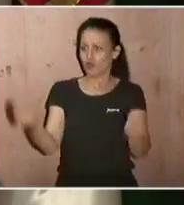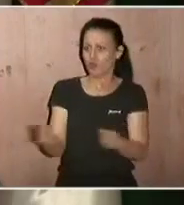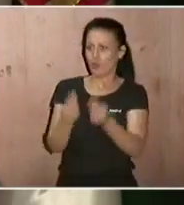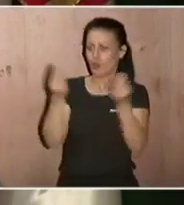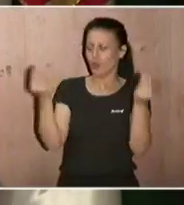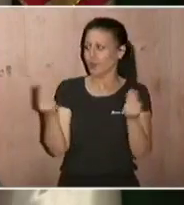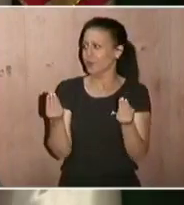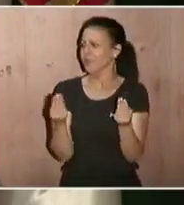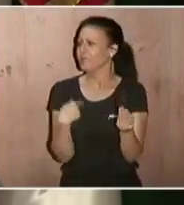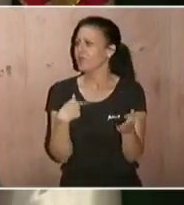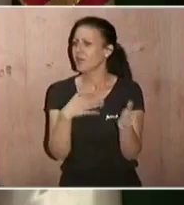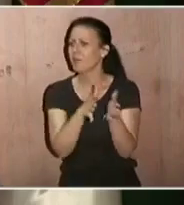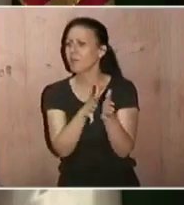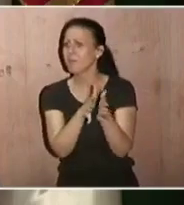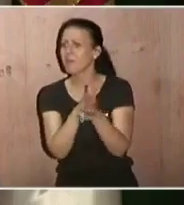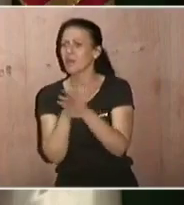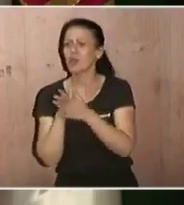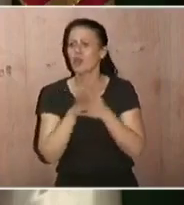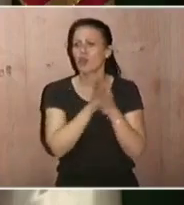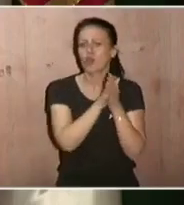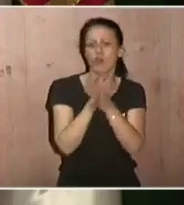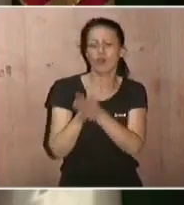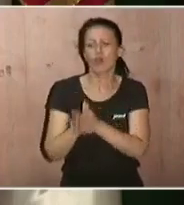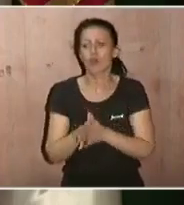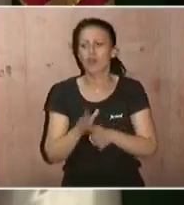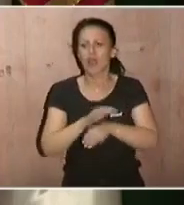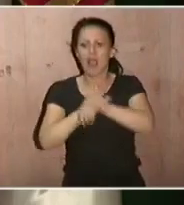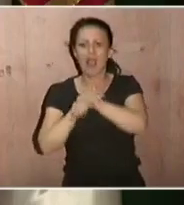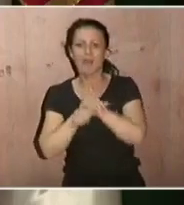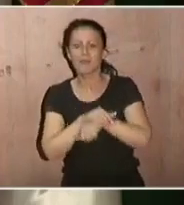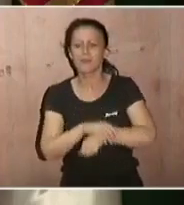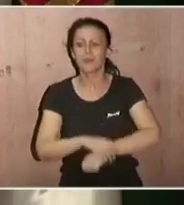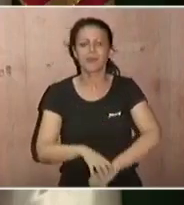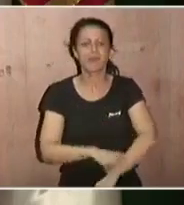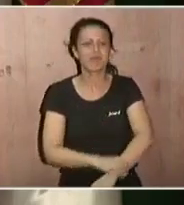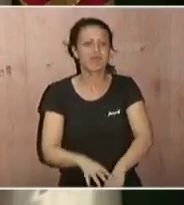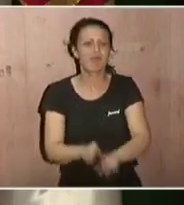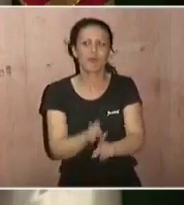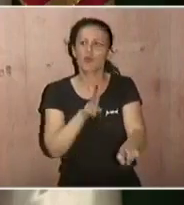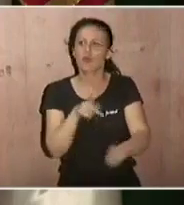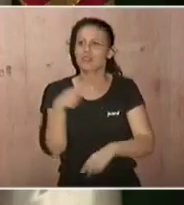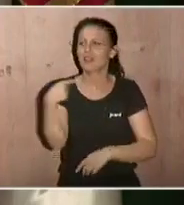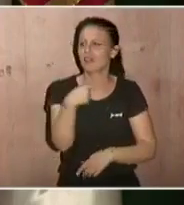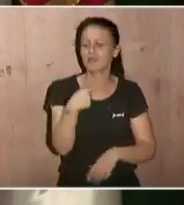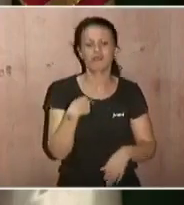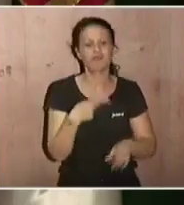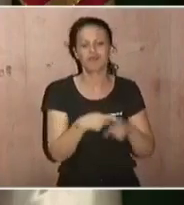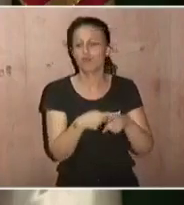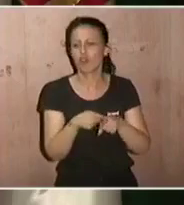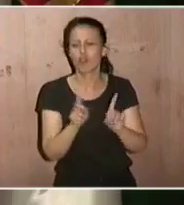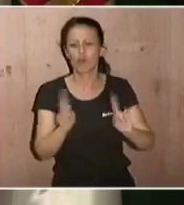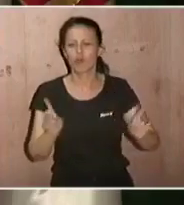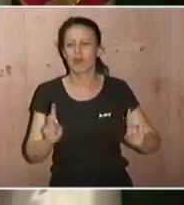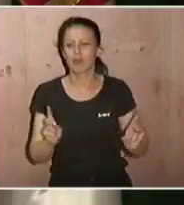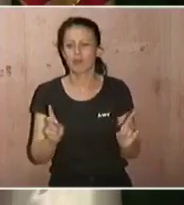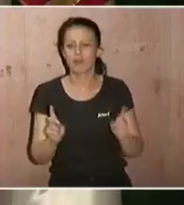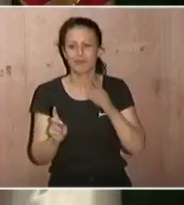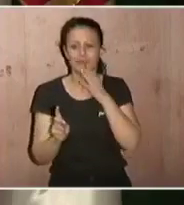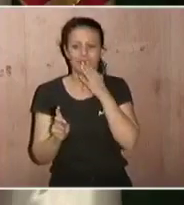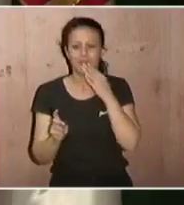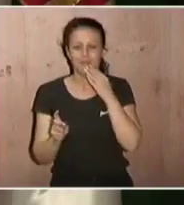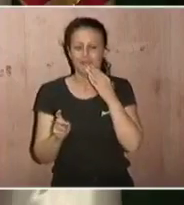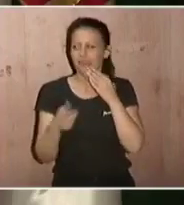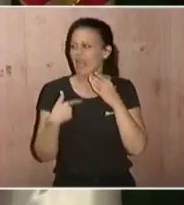mis colegas predomina las visiones negativas. Yo no las comparto. Ignoro, además, a qué